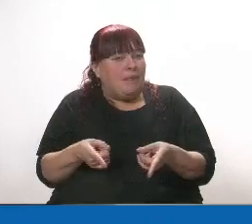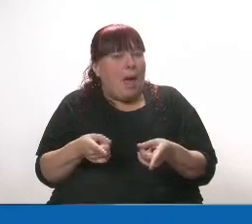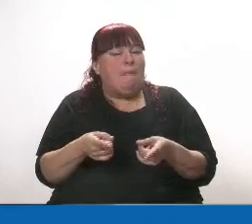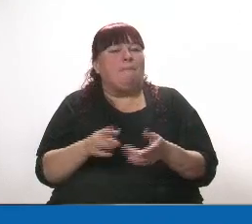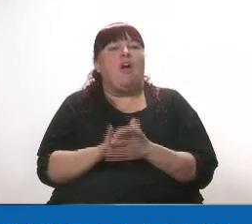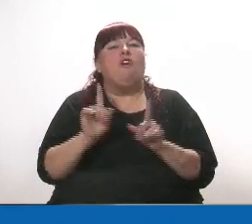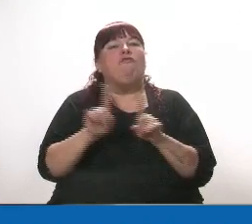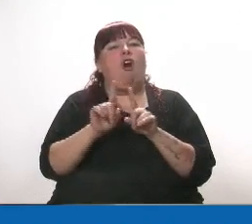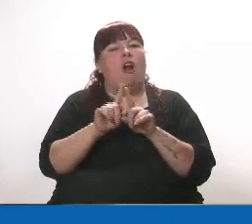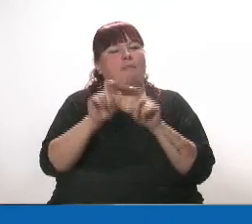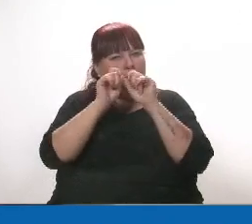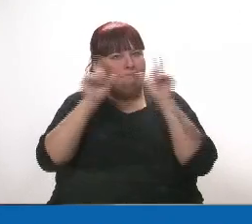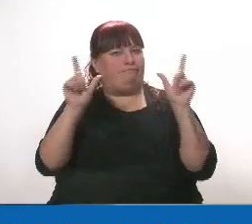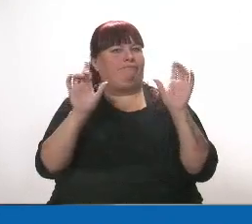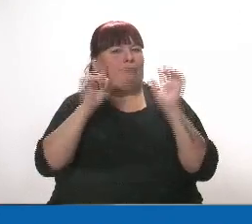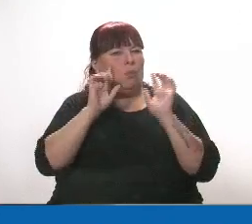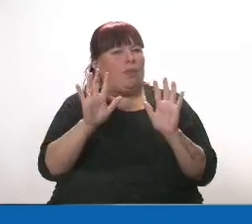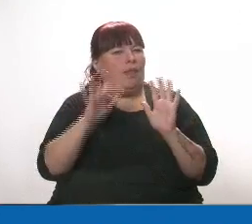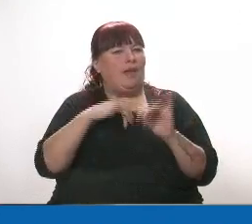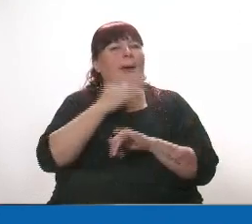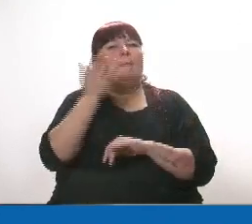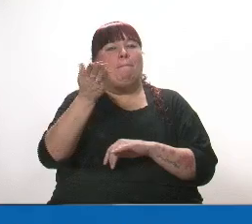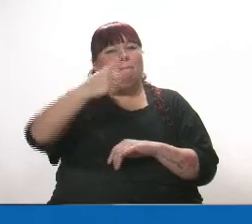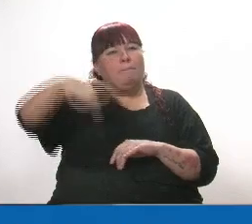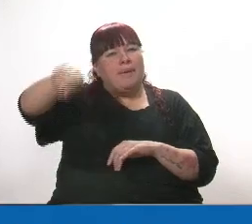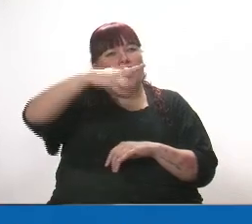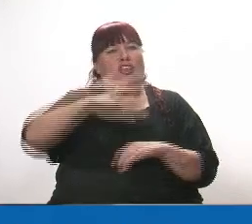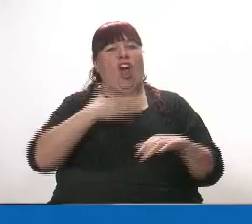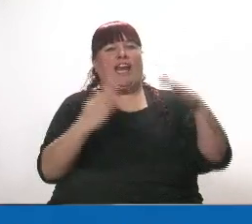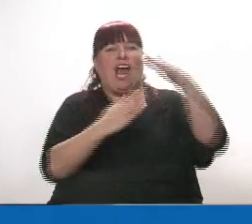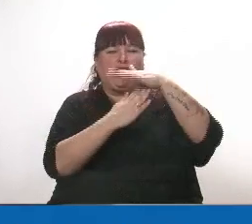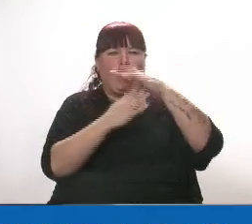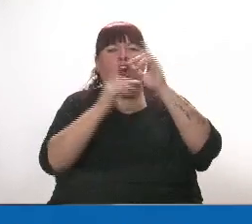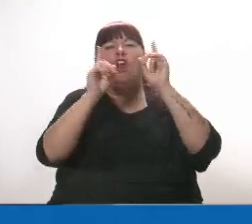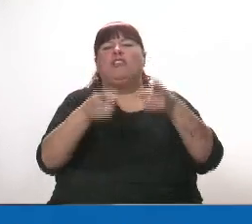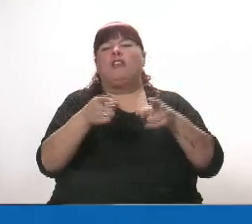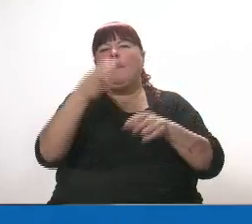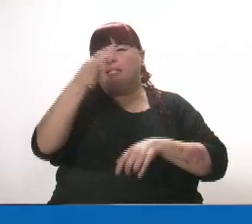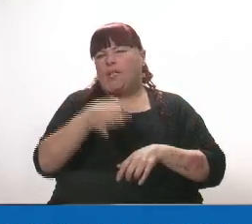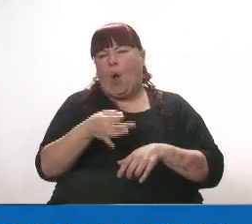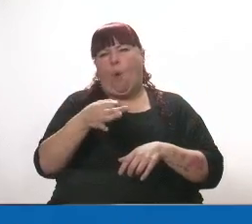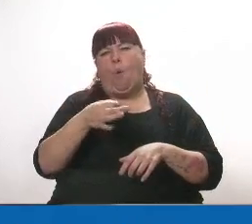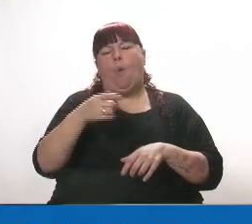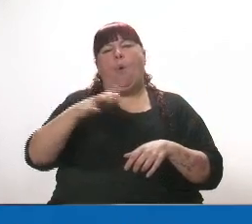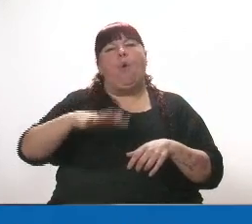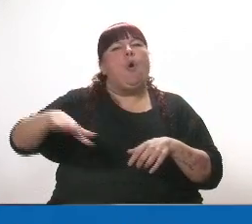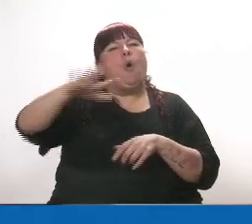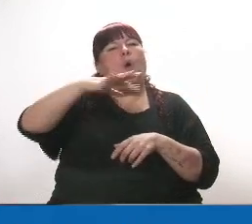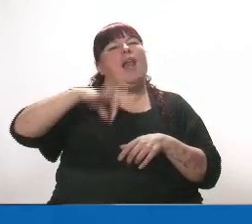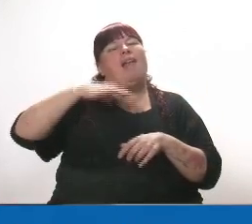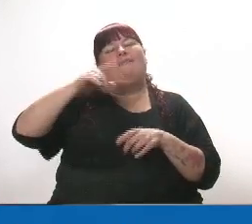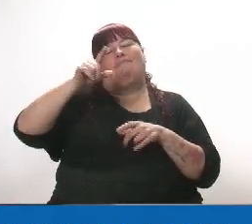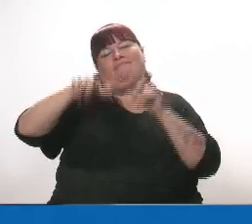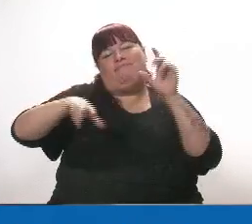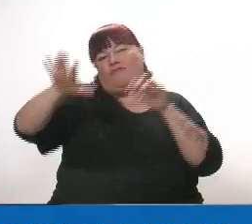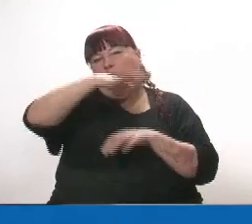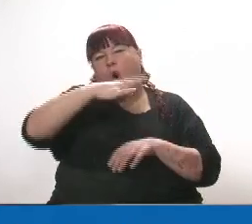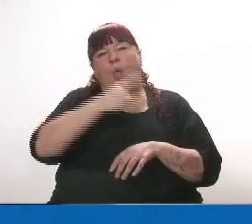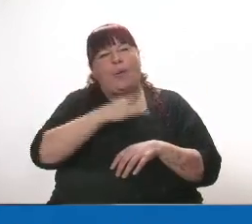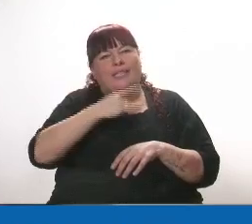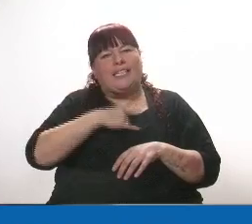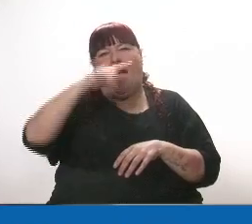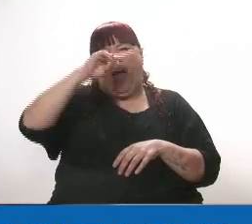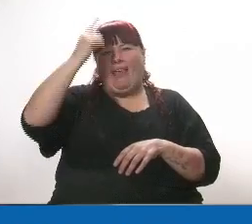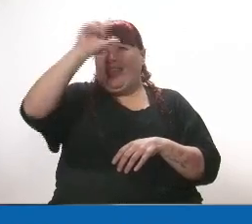un llamado de atención y le pido hay muchos rectores acá Y seguramente que el ámbito de la vida universitaria de toda la